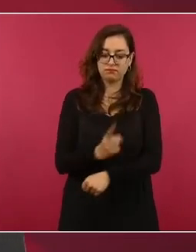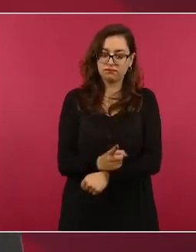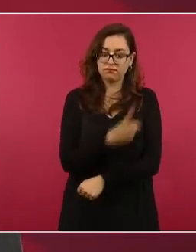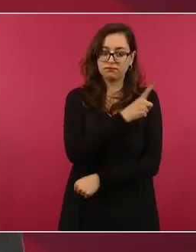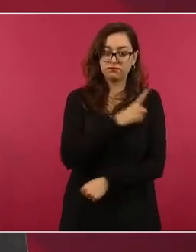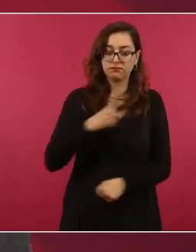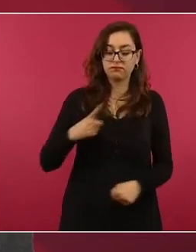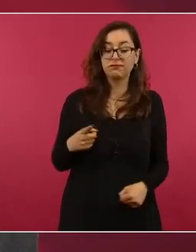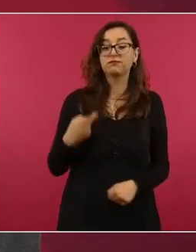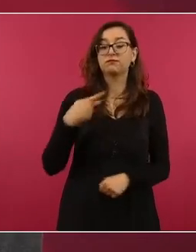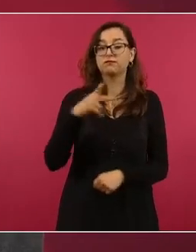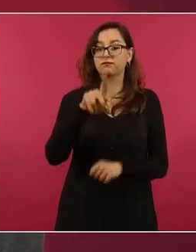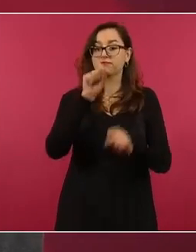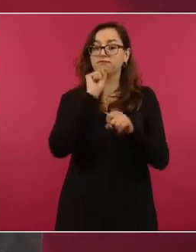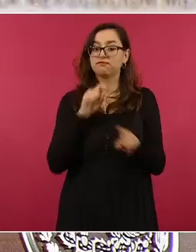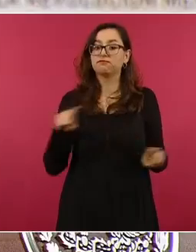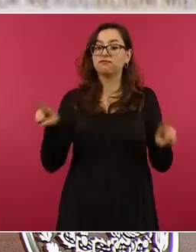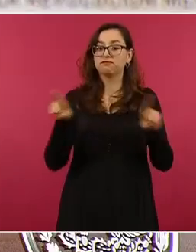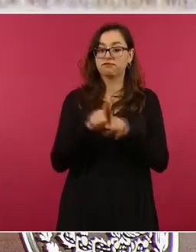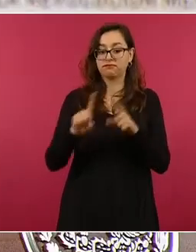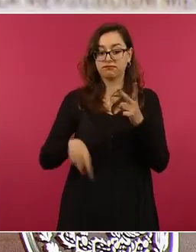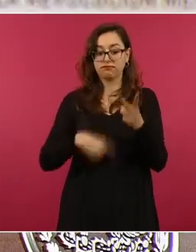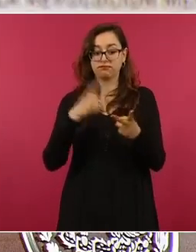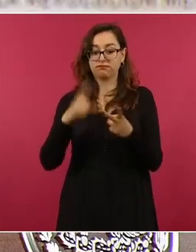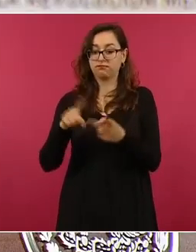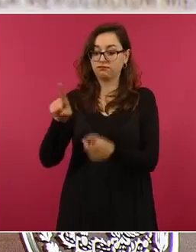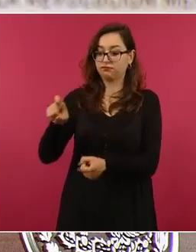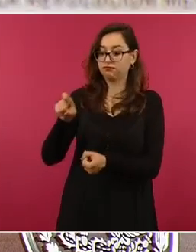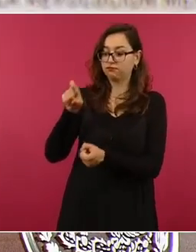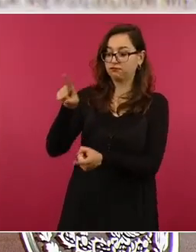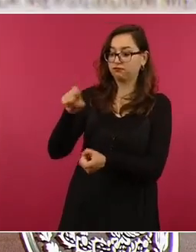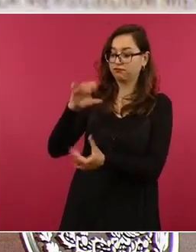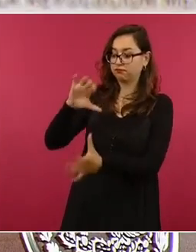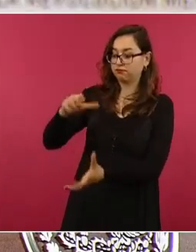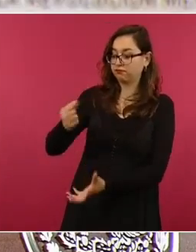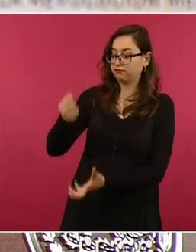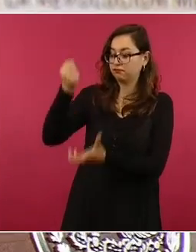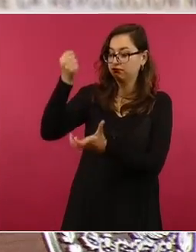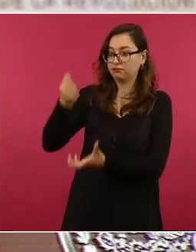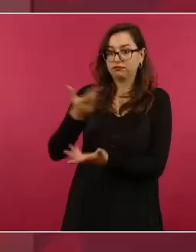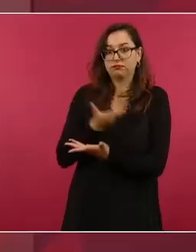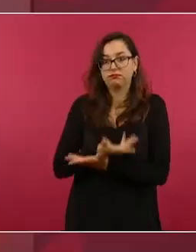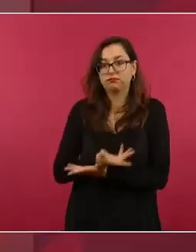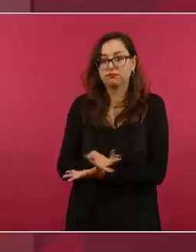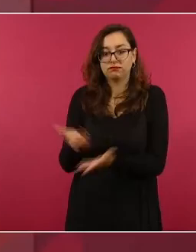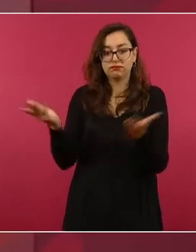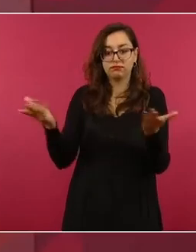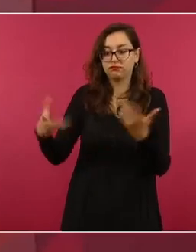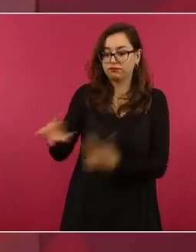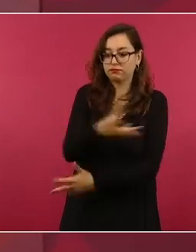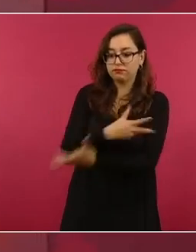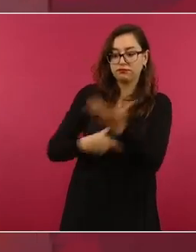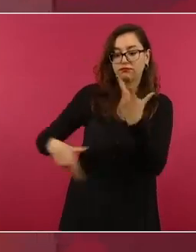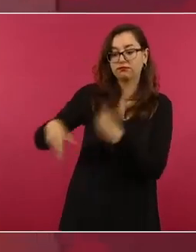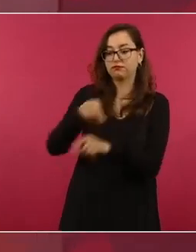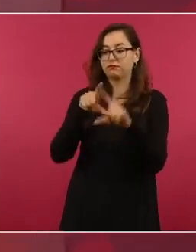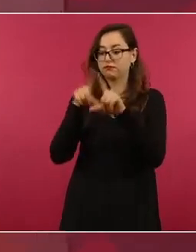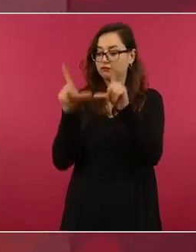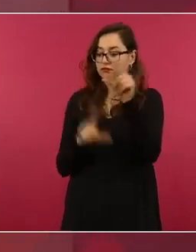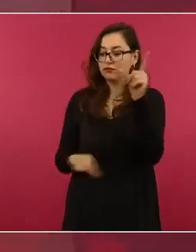del desarrollo del país. Si no hay corrupción, el presupuesto